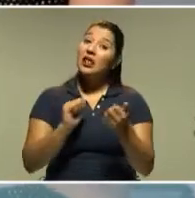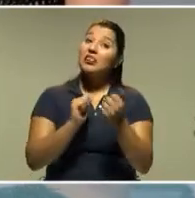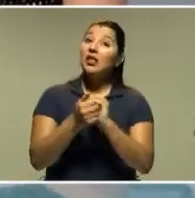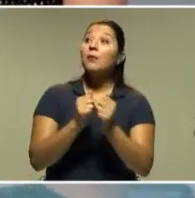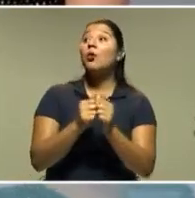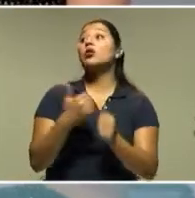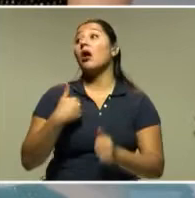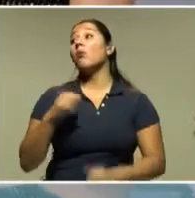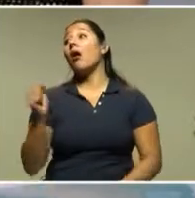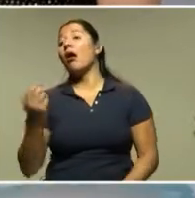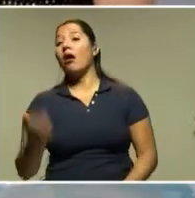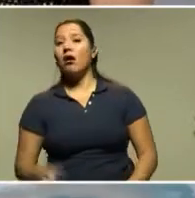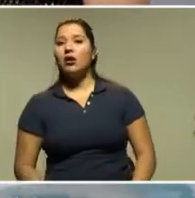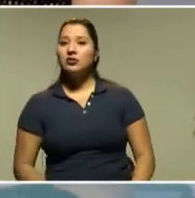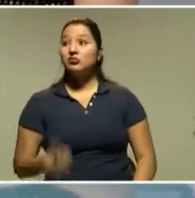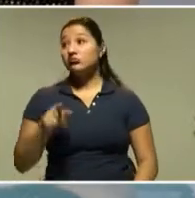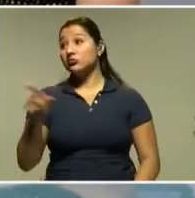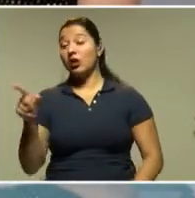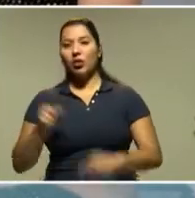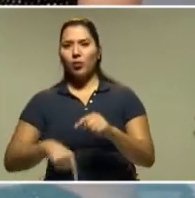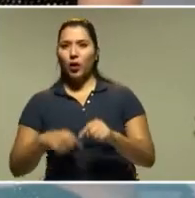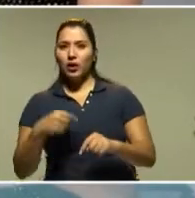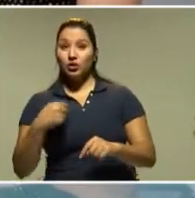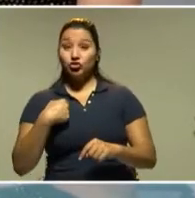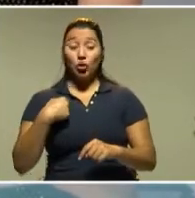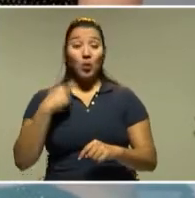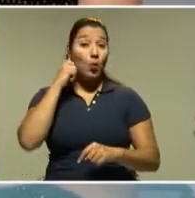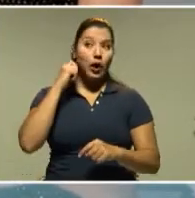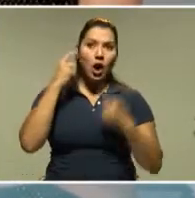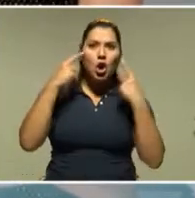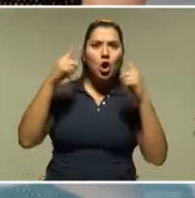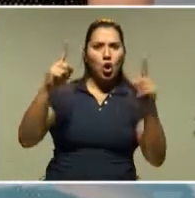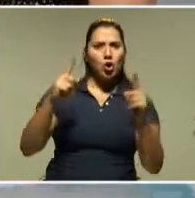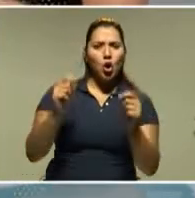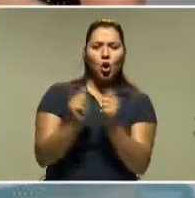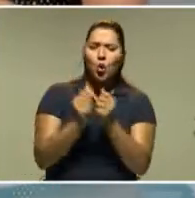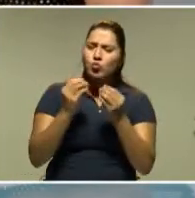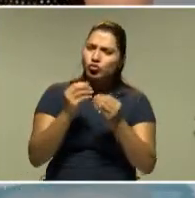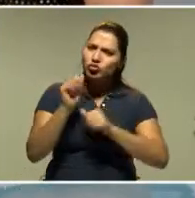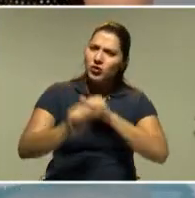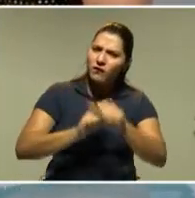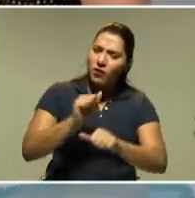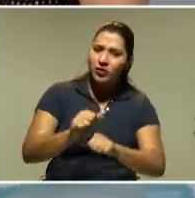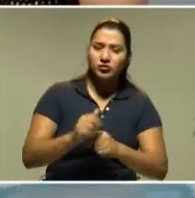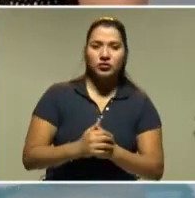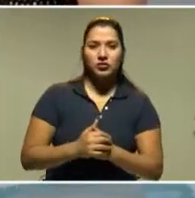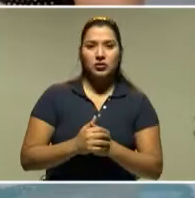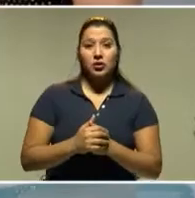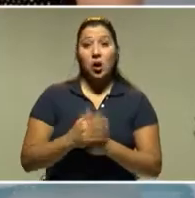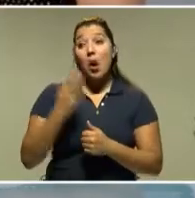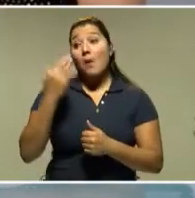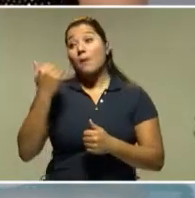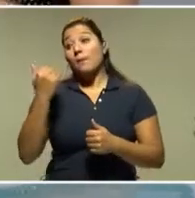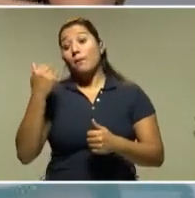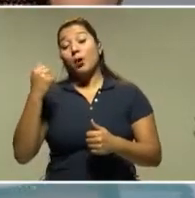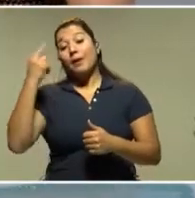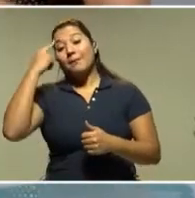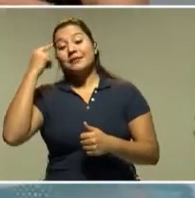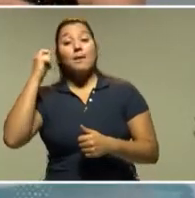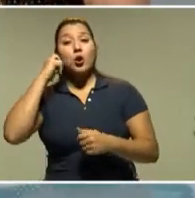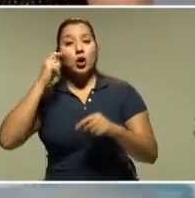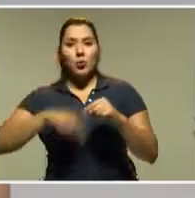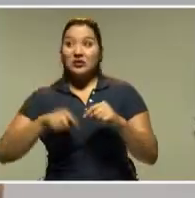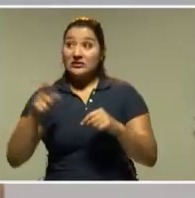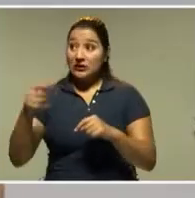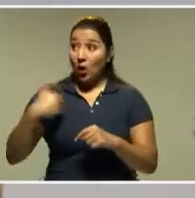y ustedes no pueden. Y yo veo ahorita lo que estoy logrando. Por mucho esfuerzo, dedicación, solo porque nosotros no vamos a poder, o sea, si ustedes pueden,